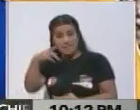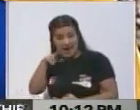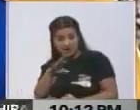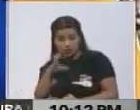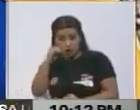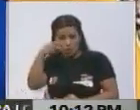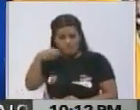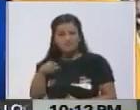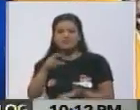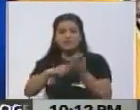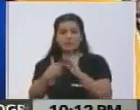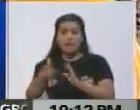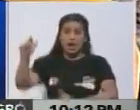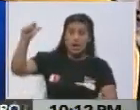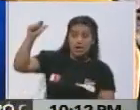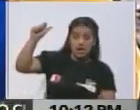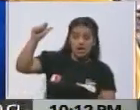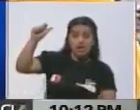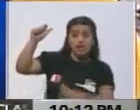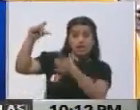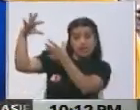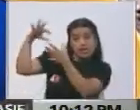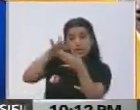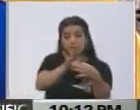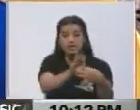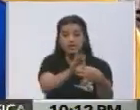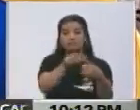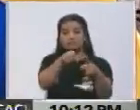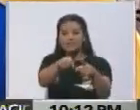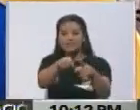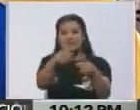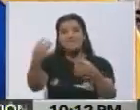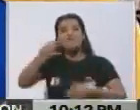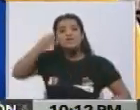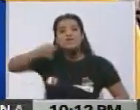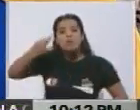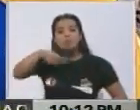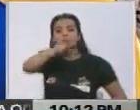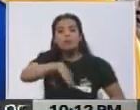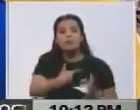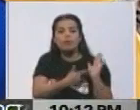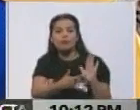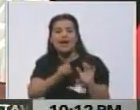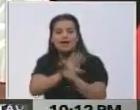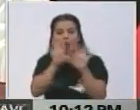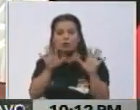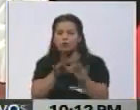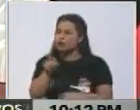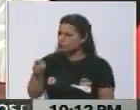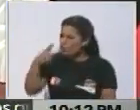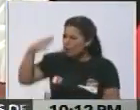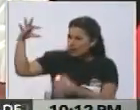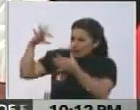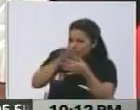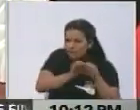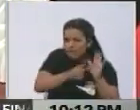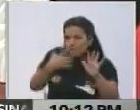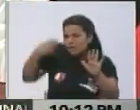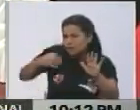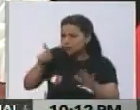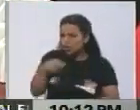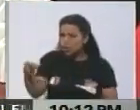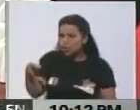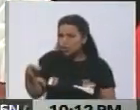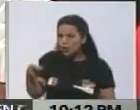transmitir en vivo un canal el para que Periscope, todo... correcto. Exactamente, para que todo el mundo pueda ver lo que estás ¿Ustedes haciendo. ¿Ustedes no transmiten esto en Periscope? A